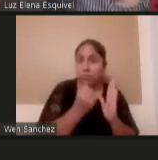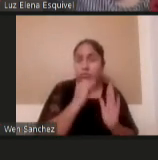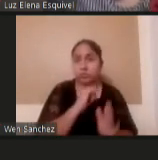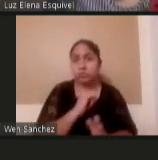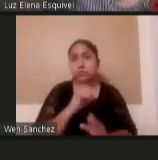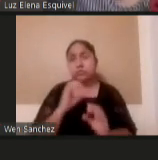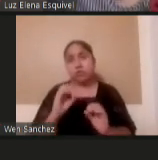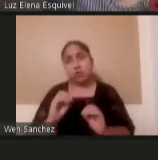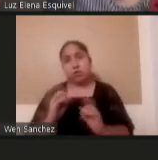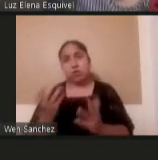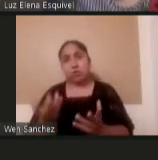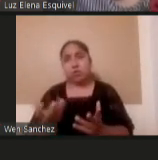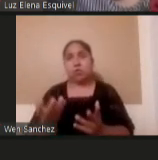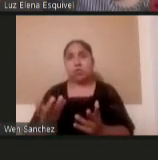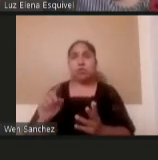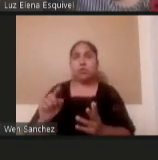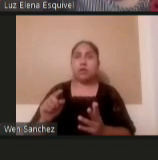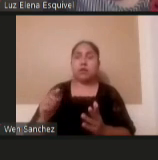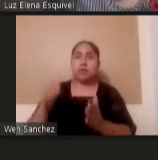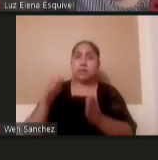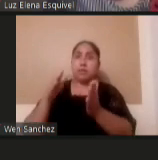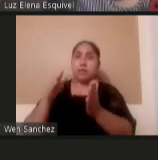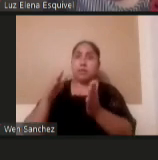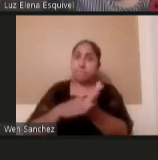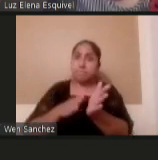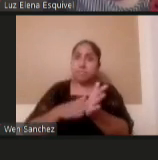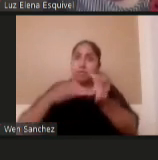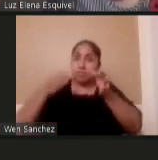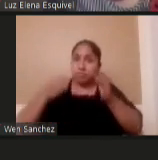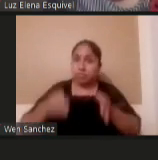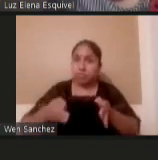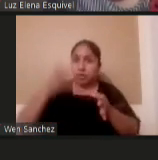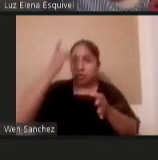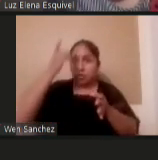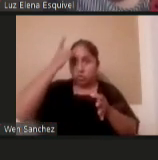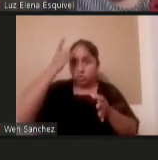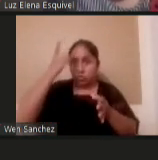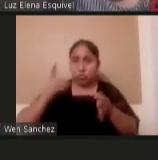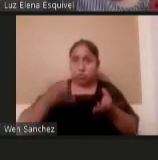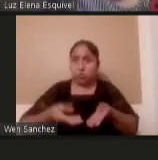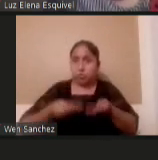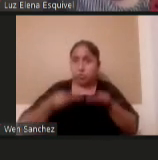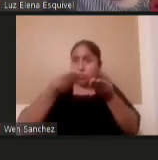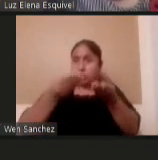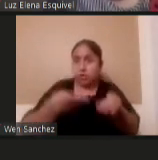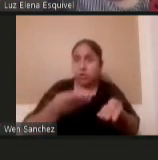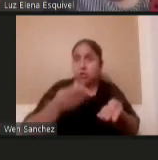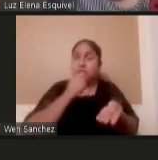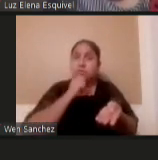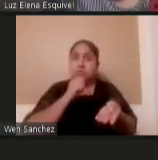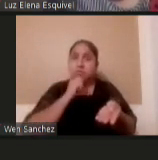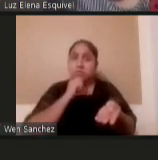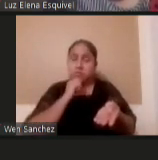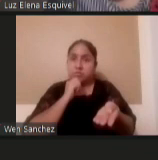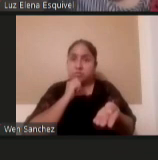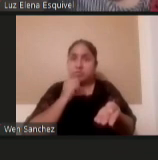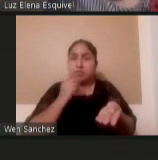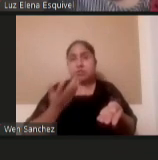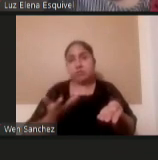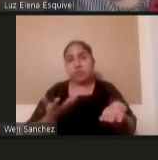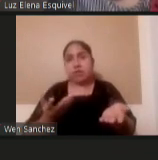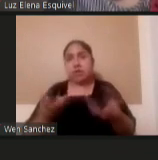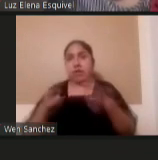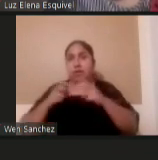mediante escritura pública la propiedad del inmueble a favor del donatario, se dejará sin efecto la sesión de cabildo mediante el procedimiento